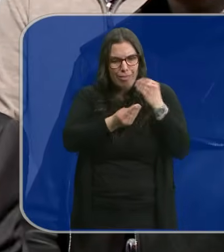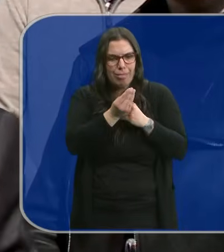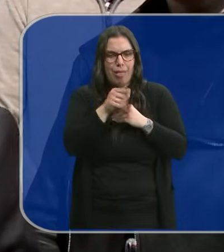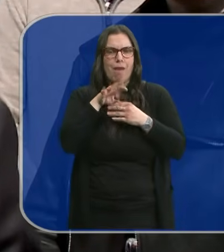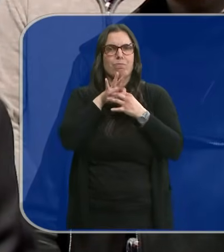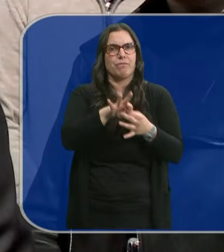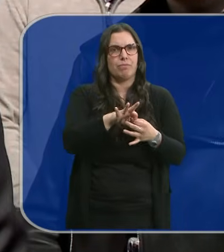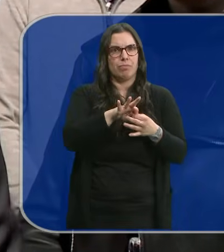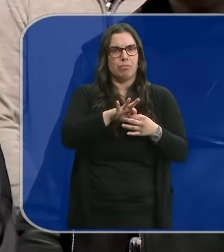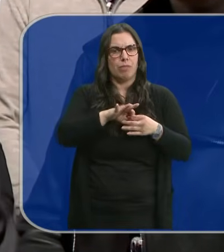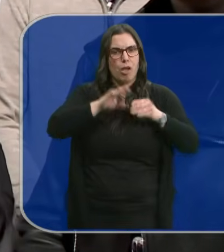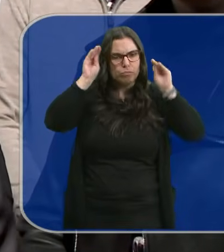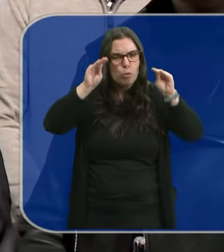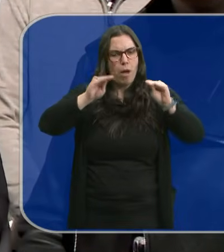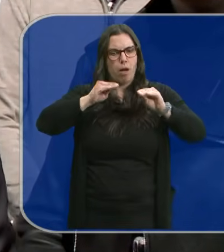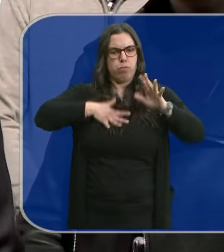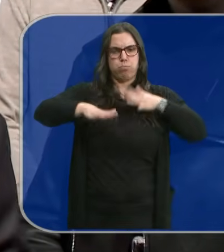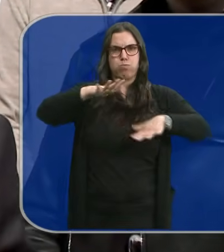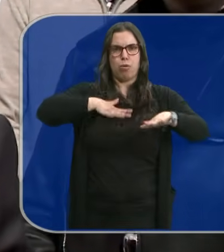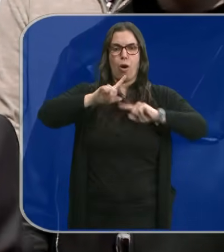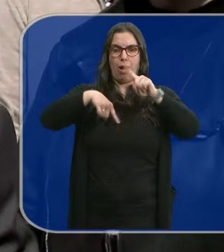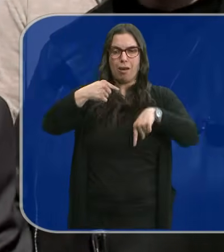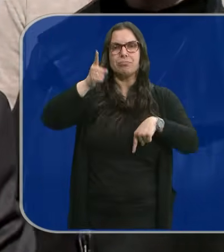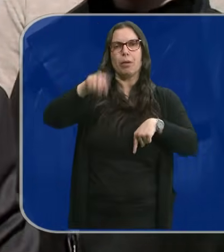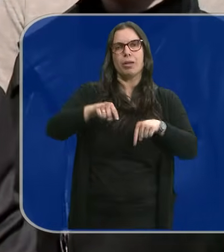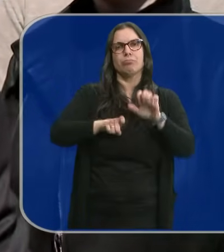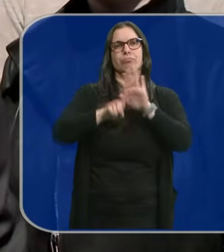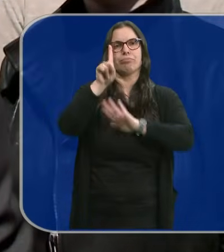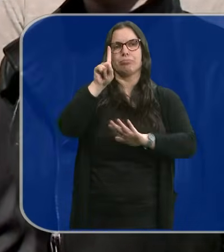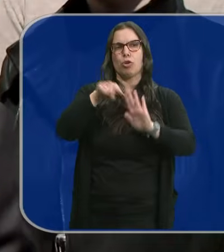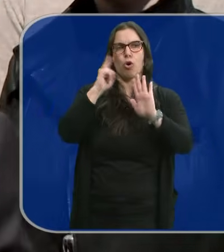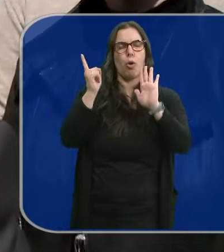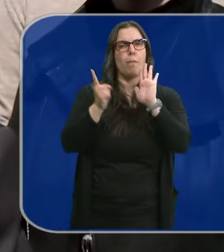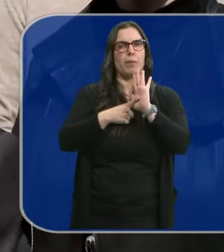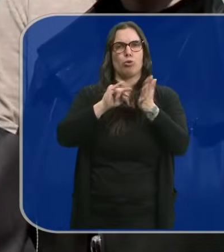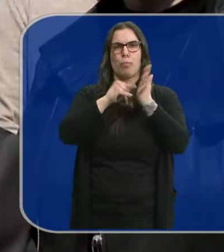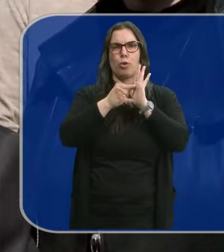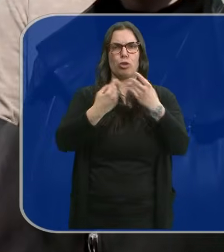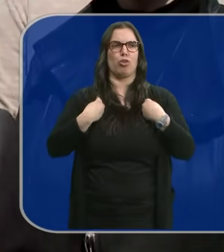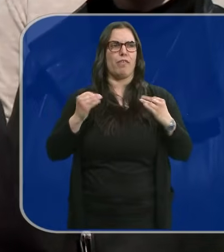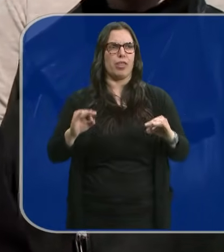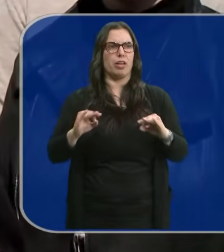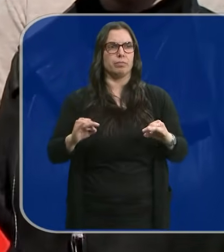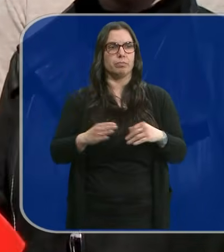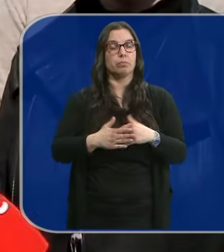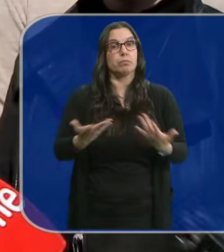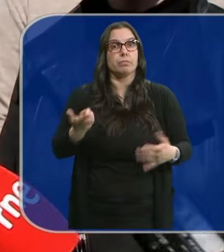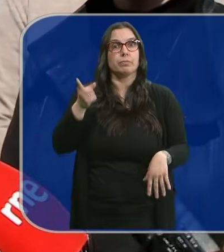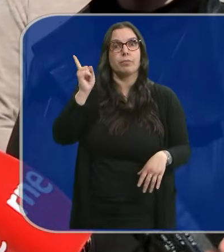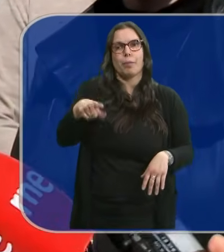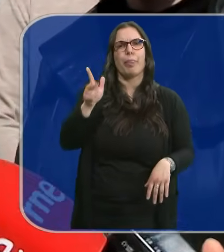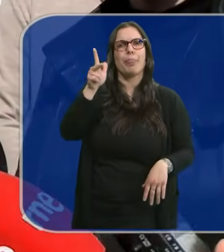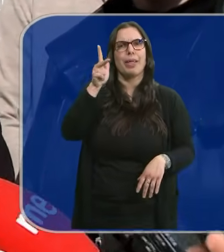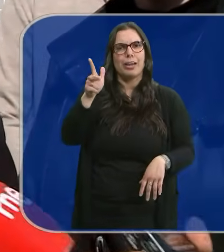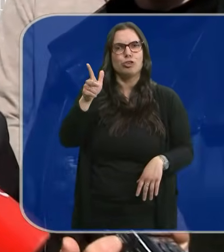nacido, donde te has formado, el que puedas desarrollar plenamente tu proyecto de vida, y por tanto también el